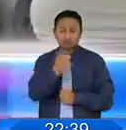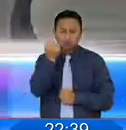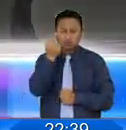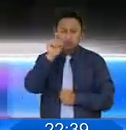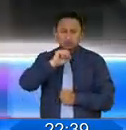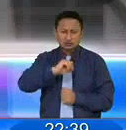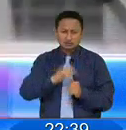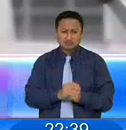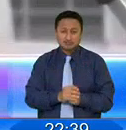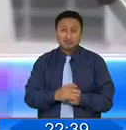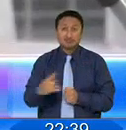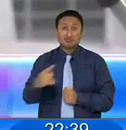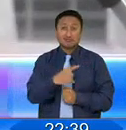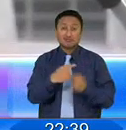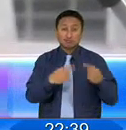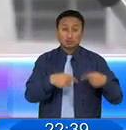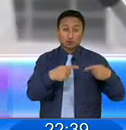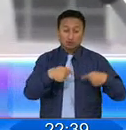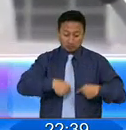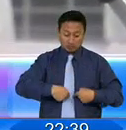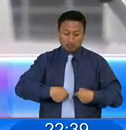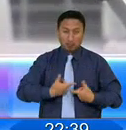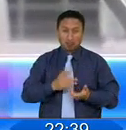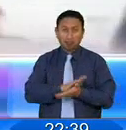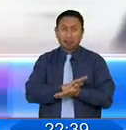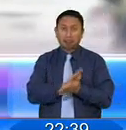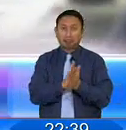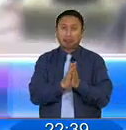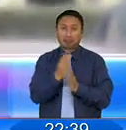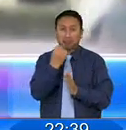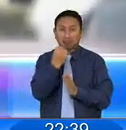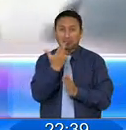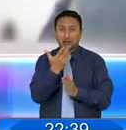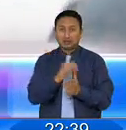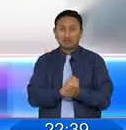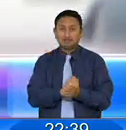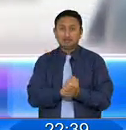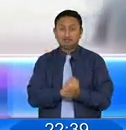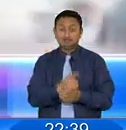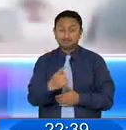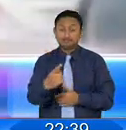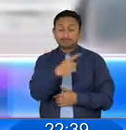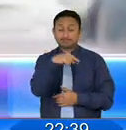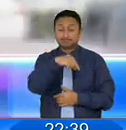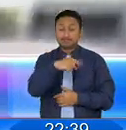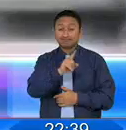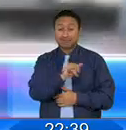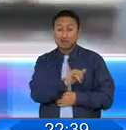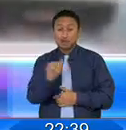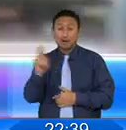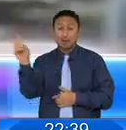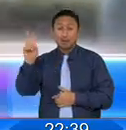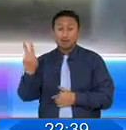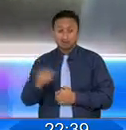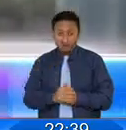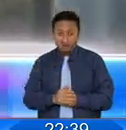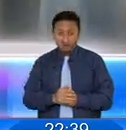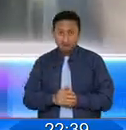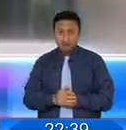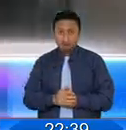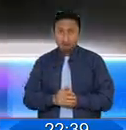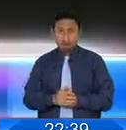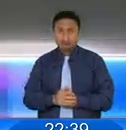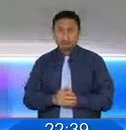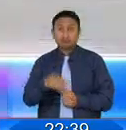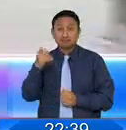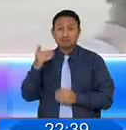significa pasar varios días con el estómago vacío. Es lo que vivieron en su natal Venezuela y lo que los motivó